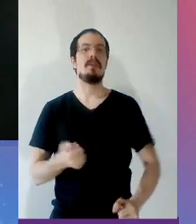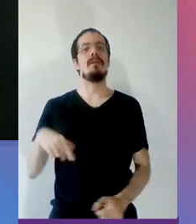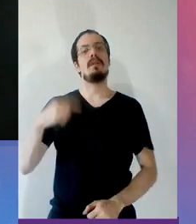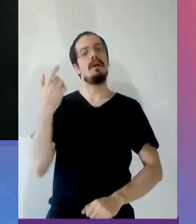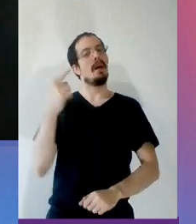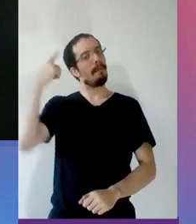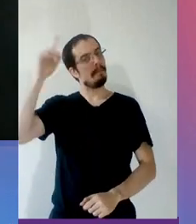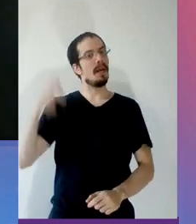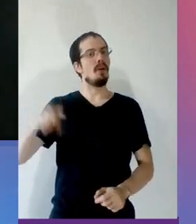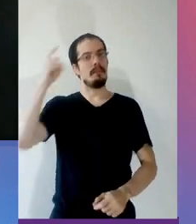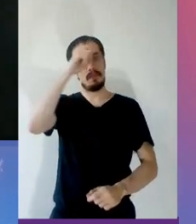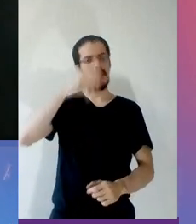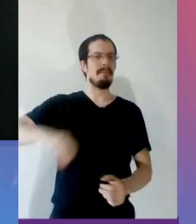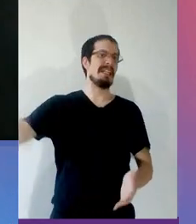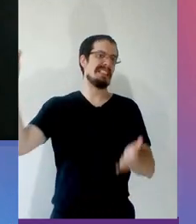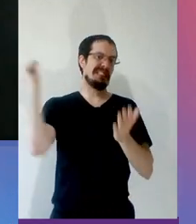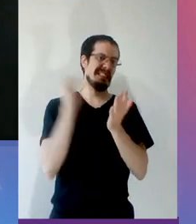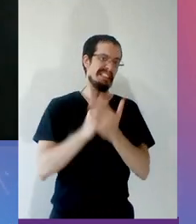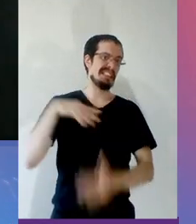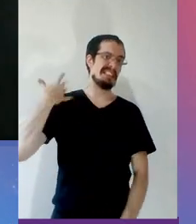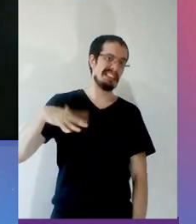lo más grave es que tiene